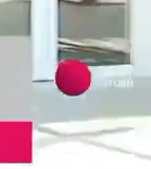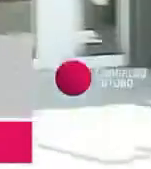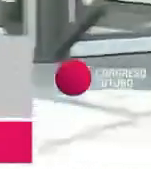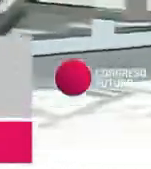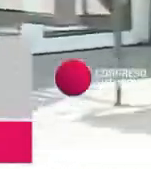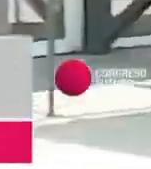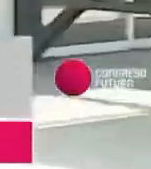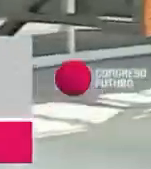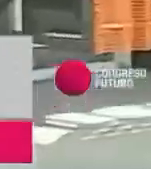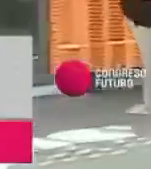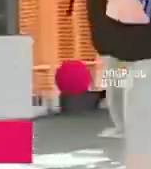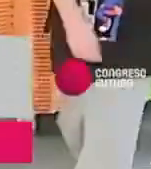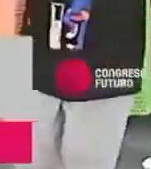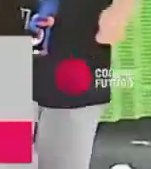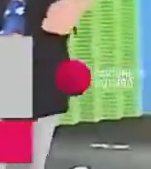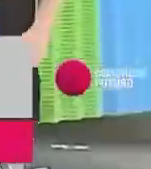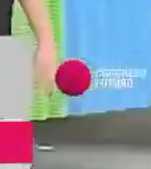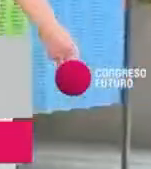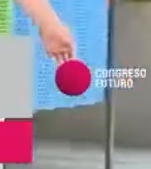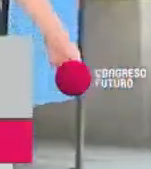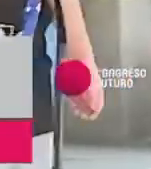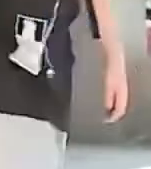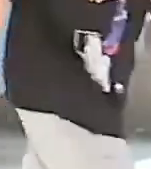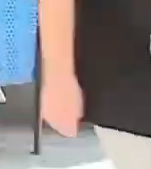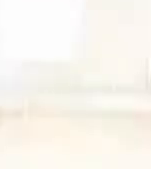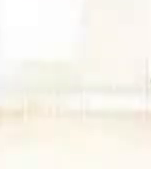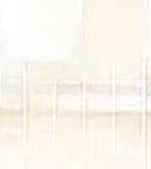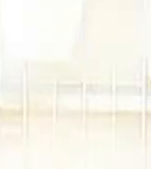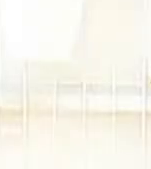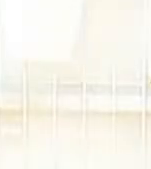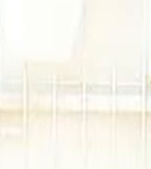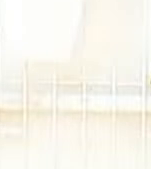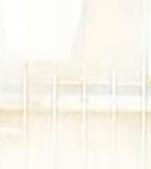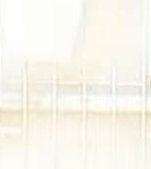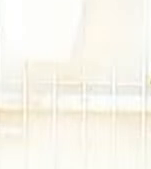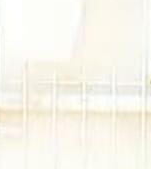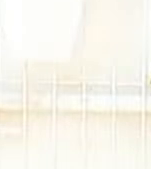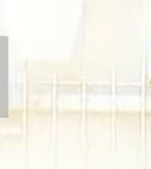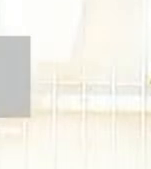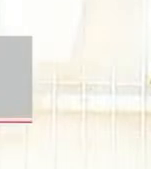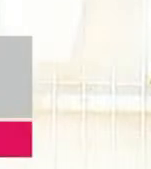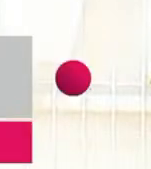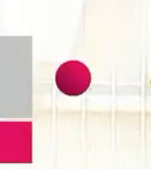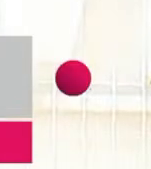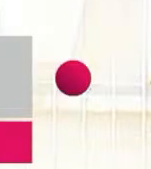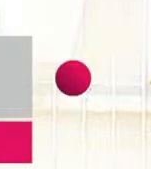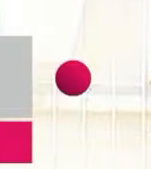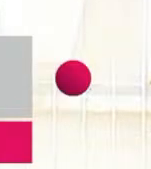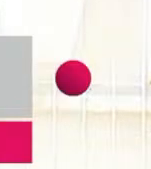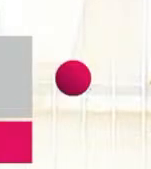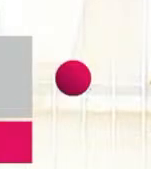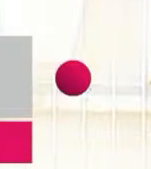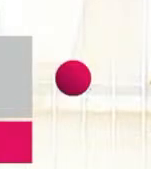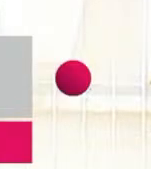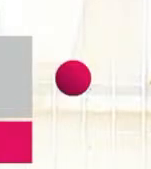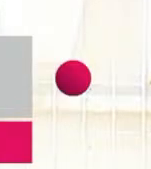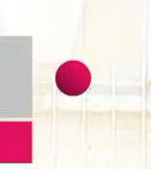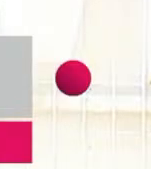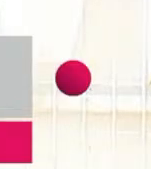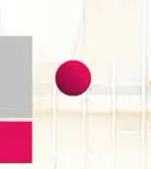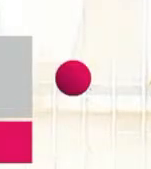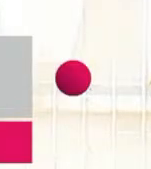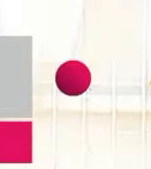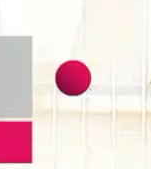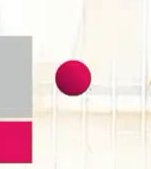específicas del entorno, disminuyendo la huella de carbono. La bicicleta es el vehículo del futuro. Tú te mueves en bici y también